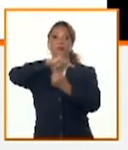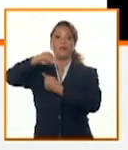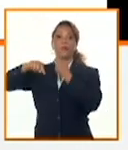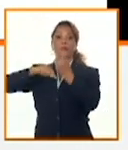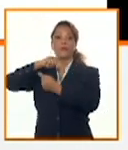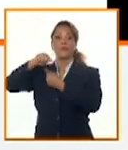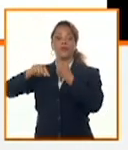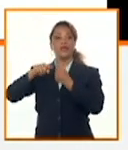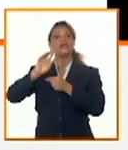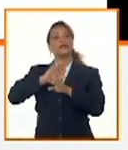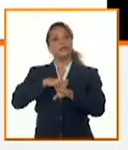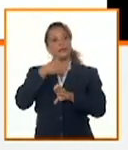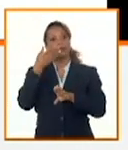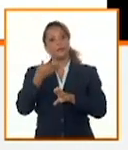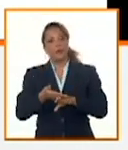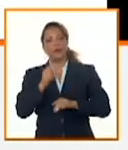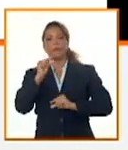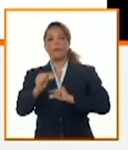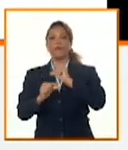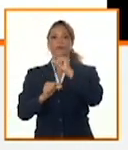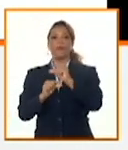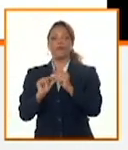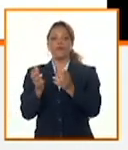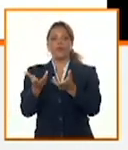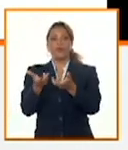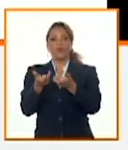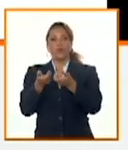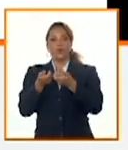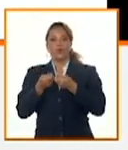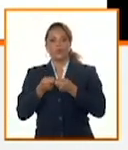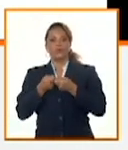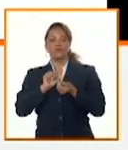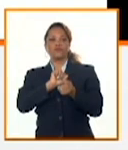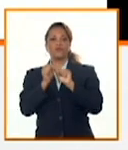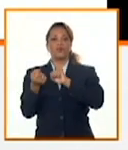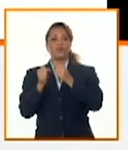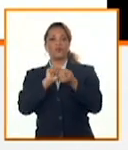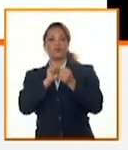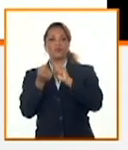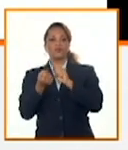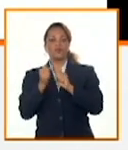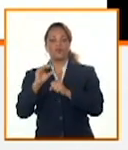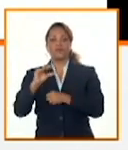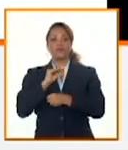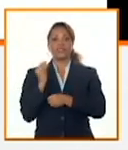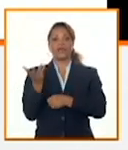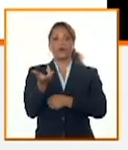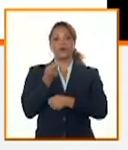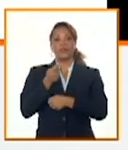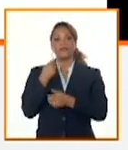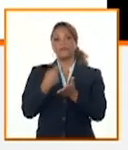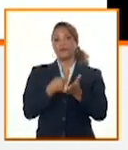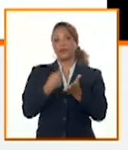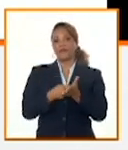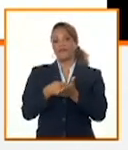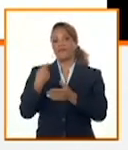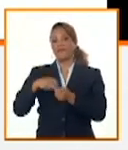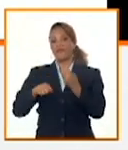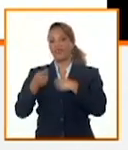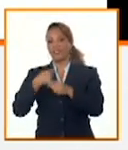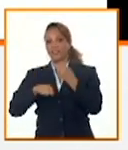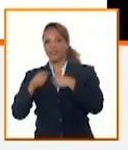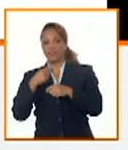necesitaba y después Pablo latinamente una una retirada de ese efectivo por el efecto de las ventas aquellos precios